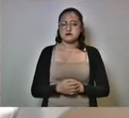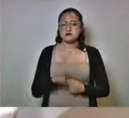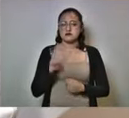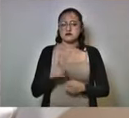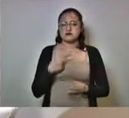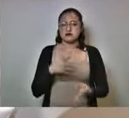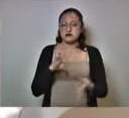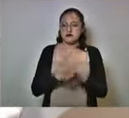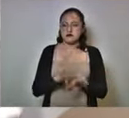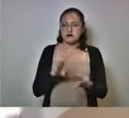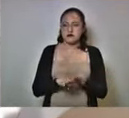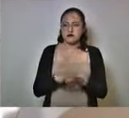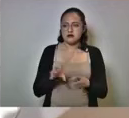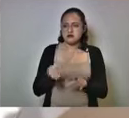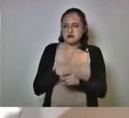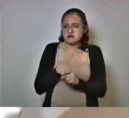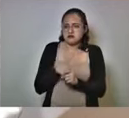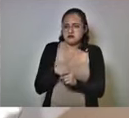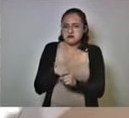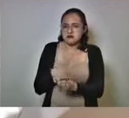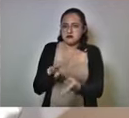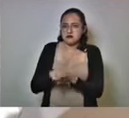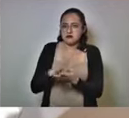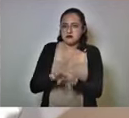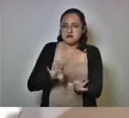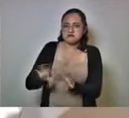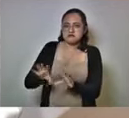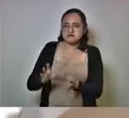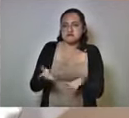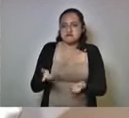estamos deteniendo? Amontonados.